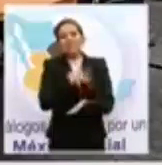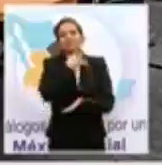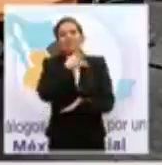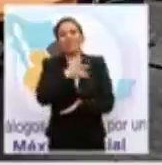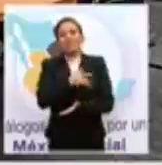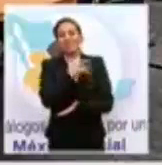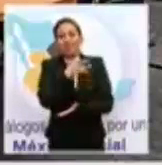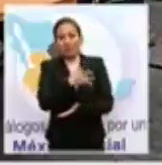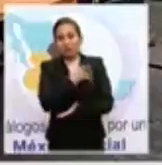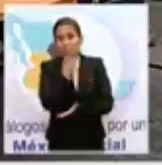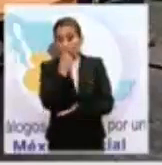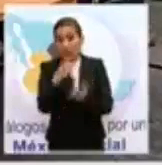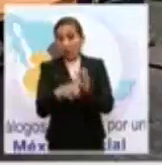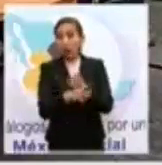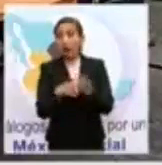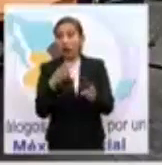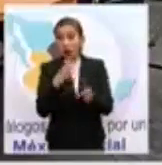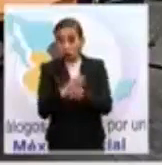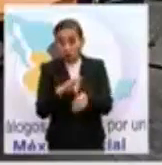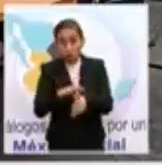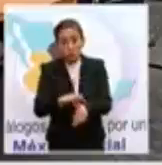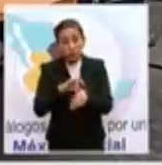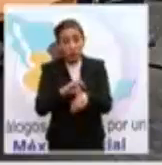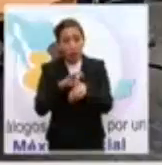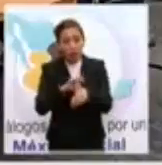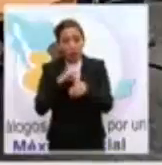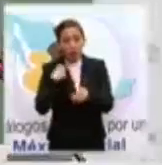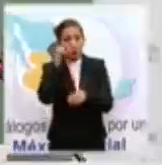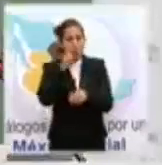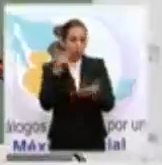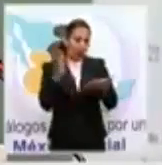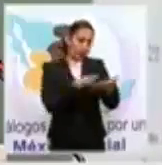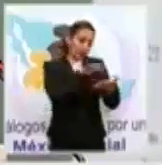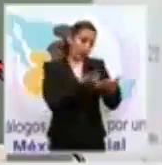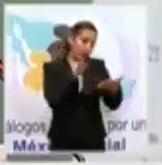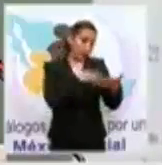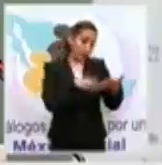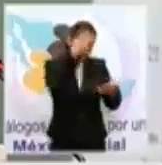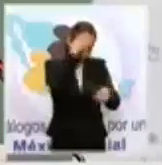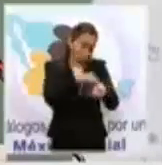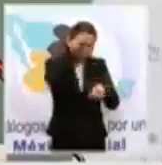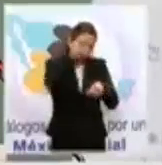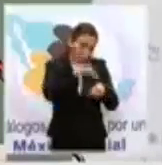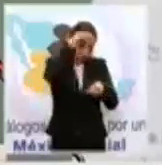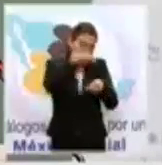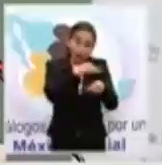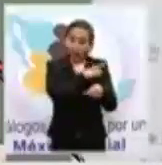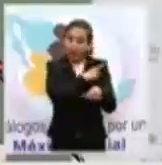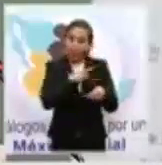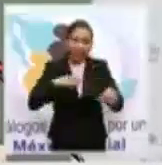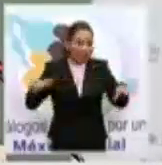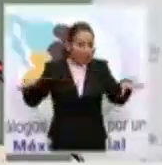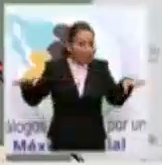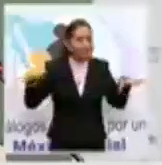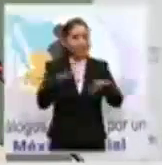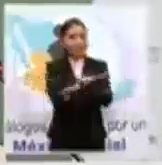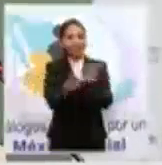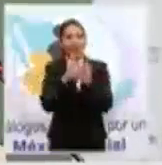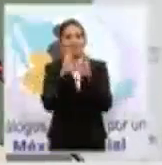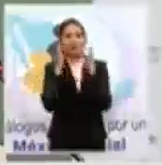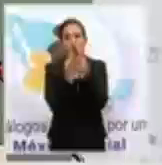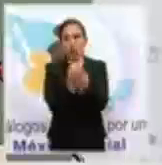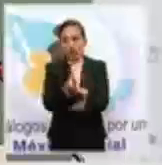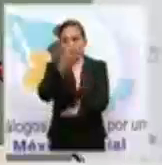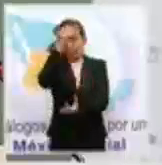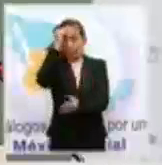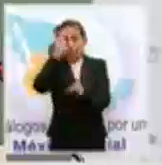Parte del problema que tenemos es un enfoque eminentemente enciclopédico. Tenemos que cambiar el modelo y